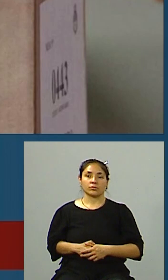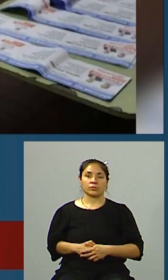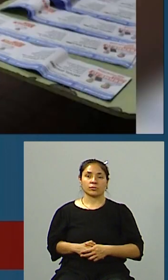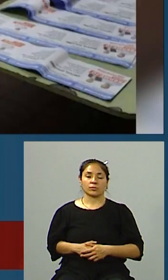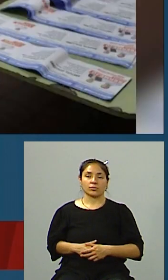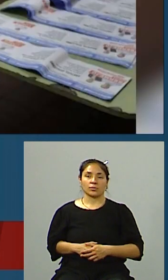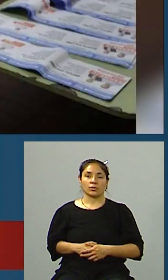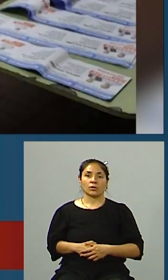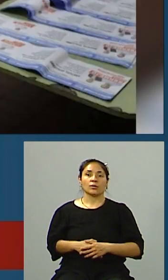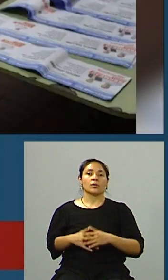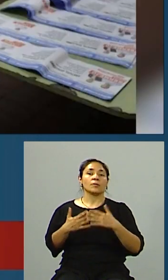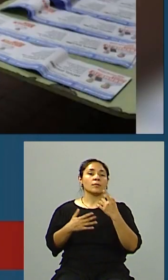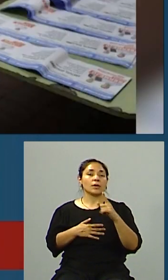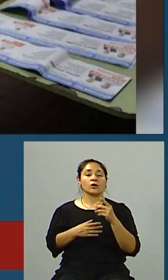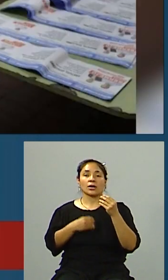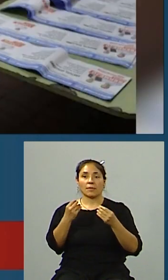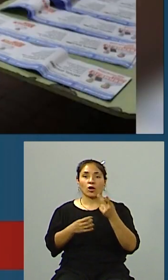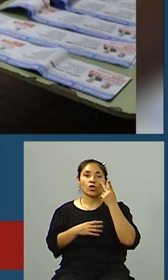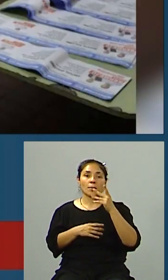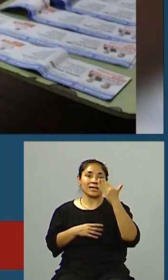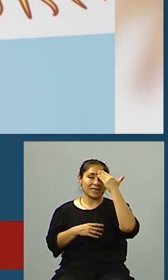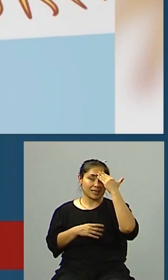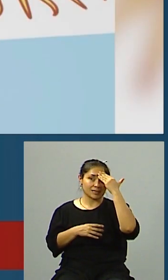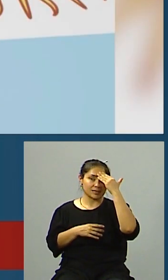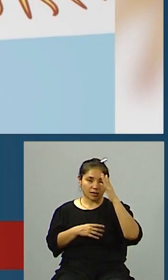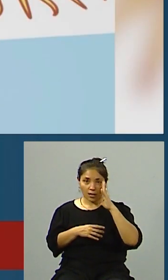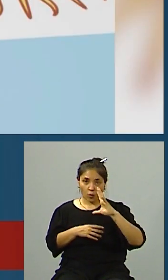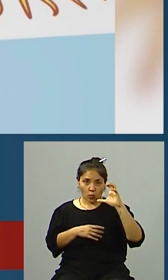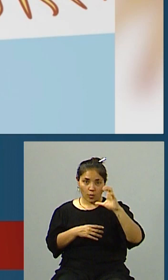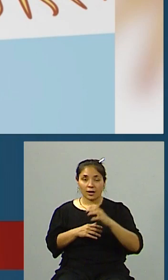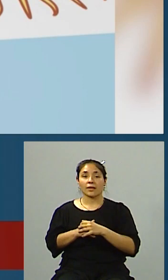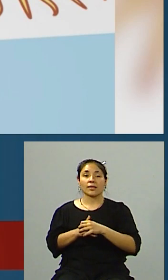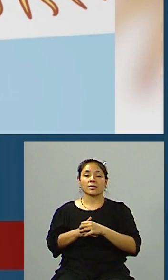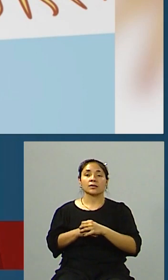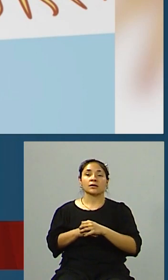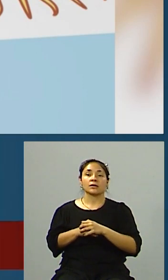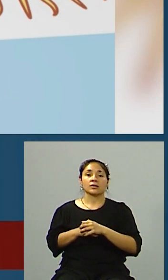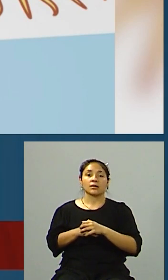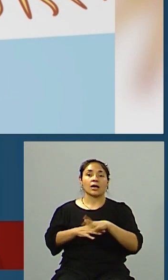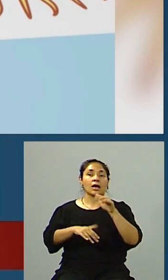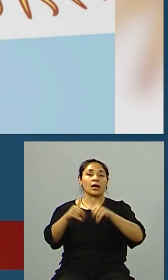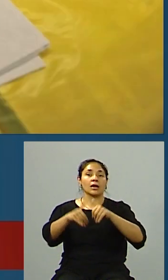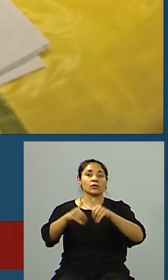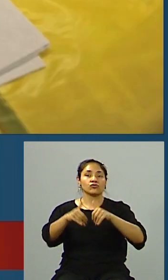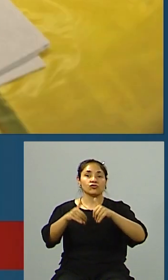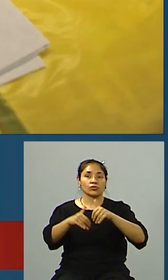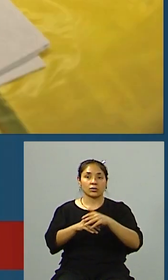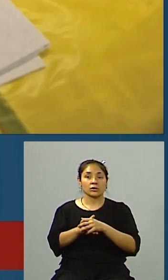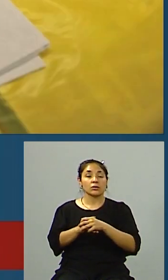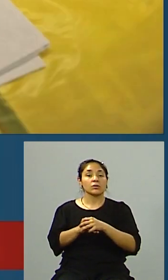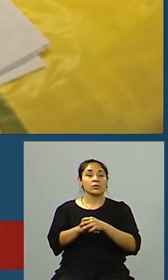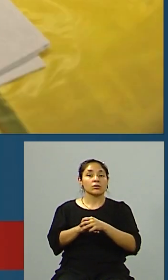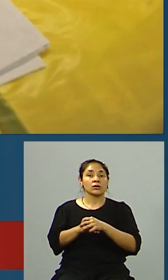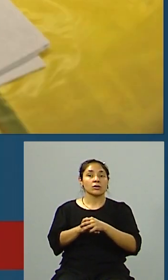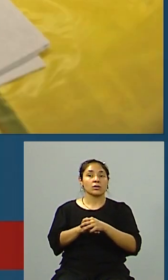pero, bueno, tuvimos, por ejemplo, en 2015, si ustedes le recuerdan, una elección que en el comienzo mostró